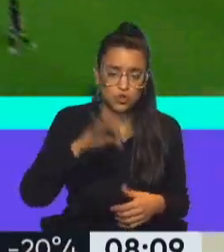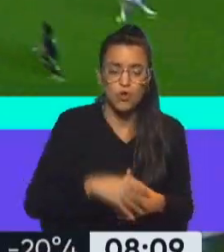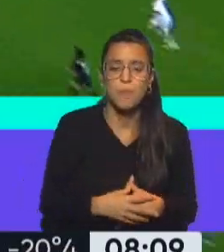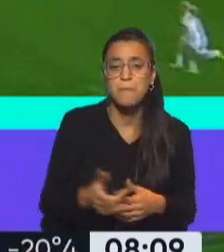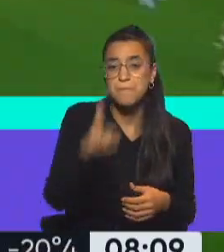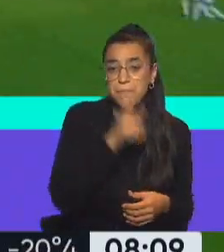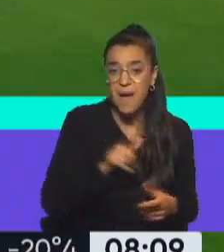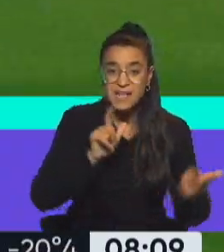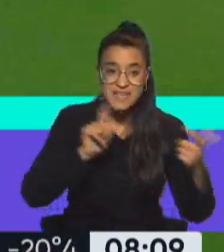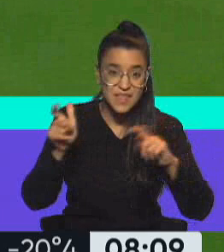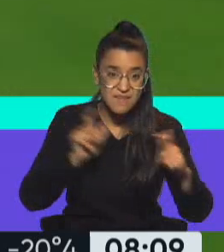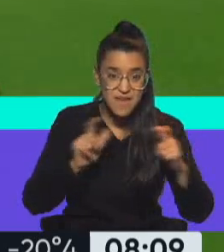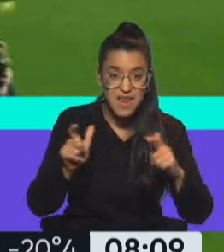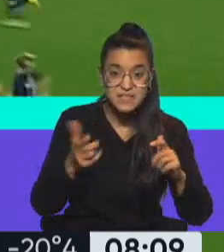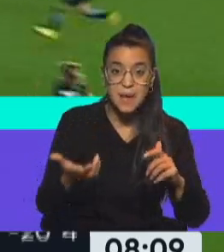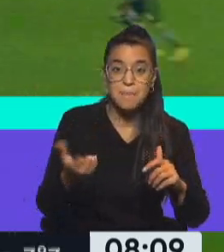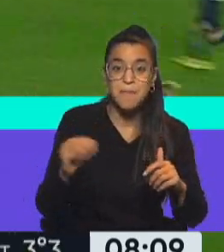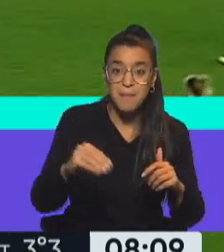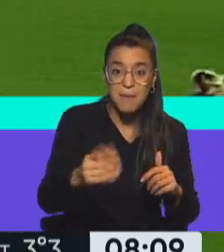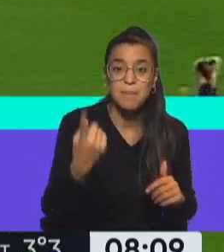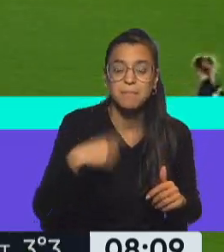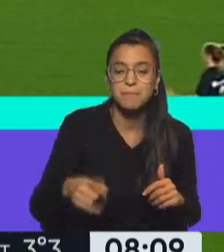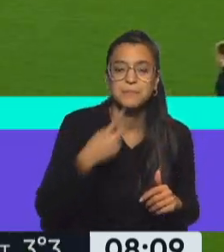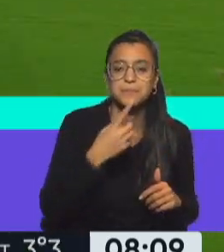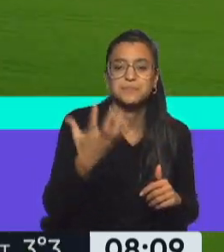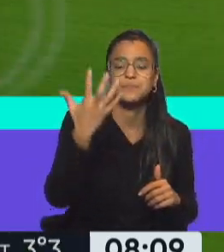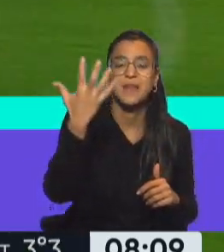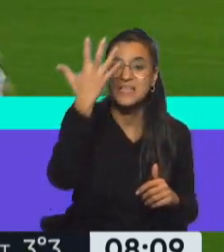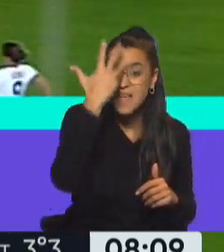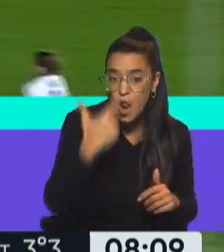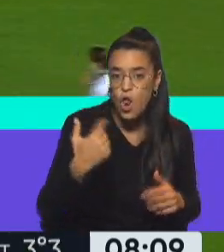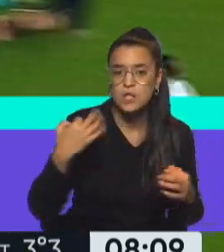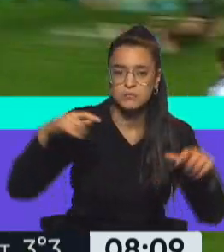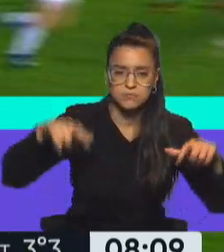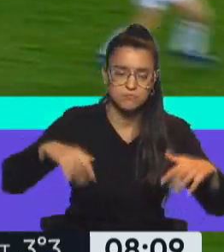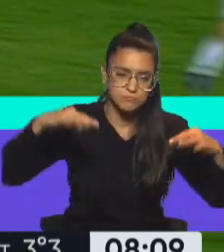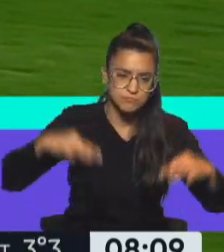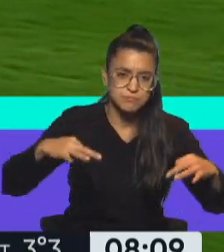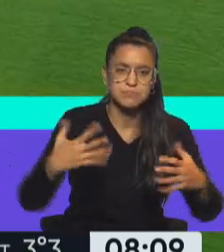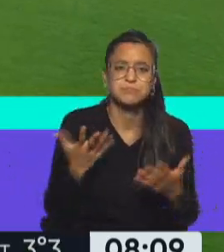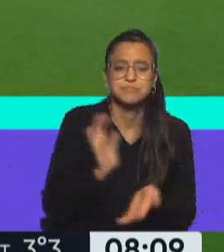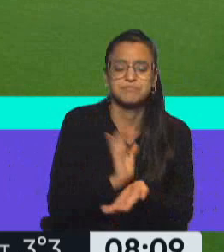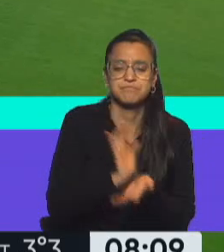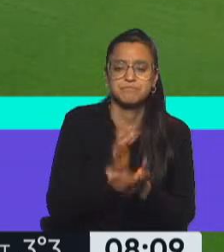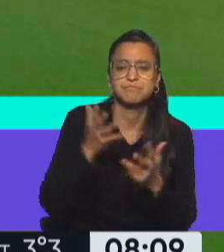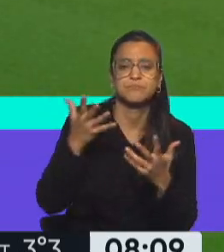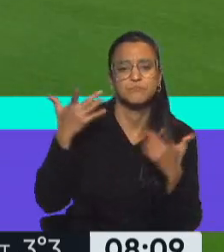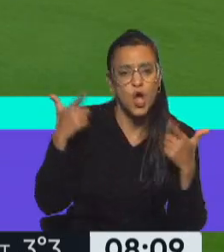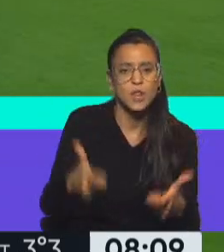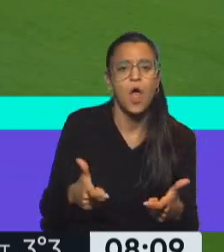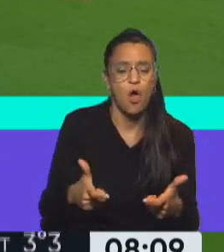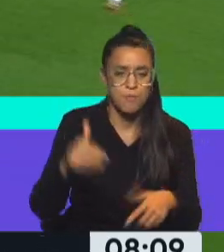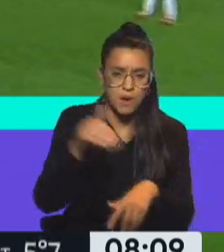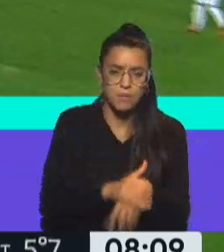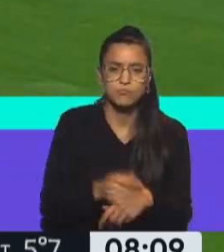Parecía que la diferencia se iba a incrementar. Sin embargo, San Lorenzo en cancha hizo lo necesario para contragolpear y fundamentalmente hacerse cargo del